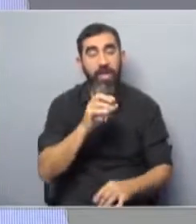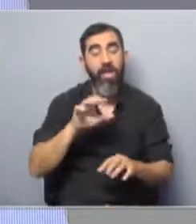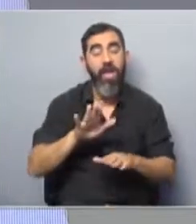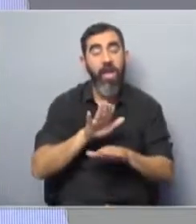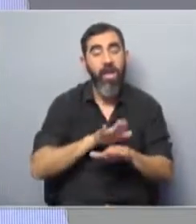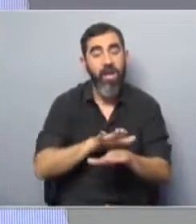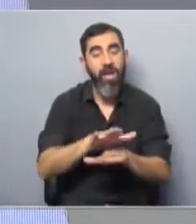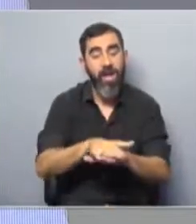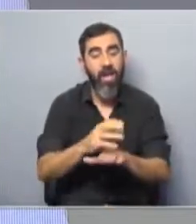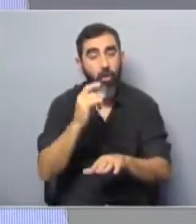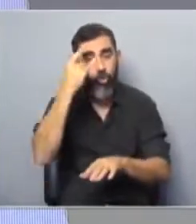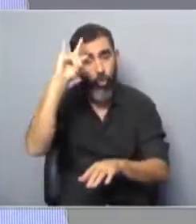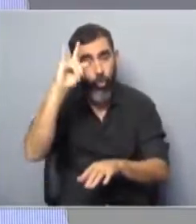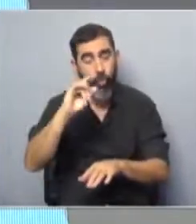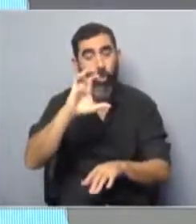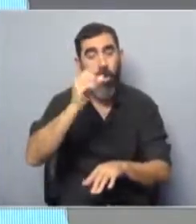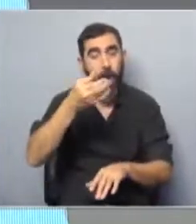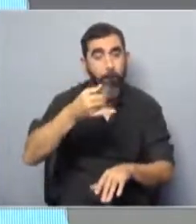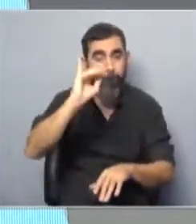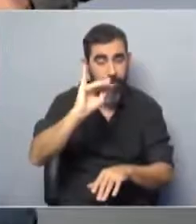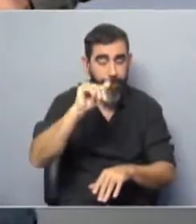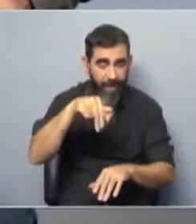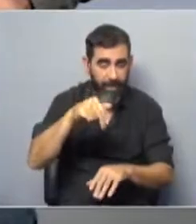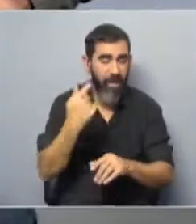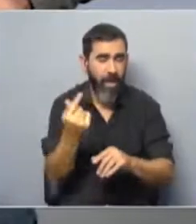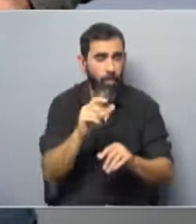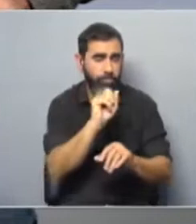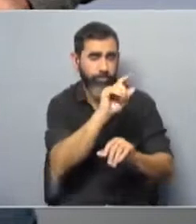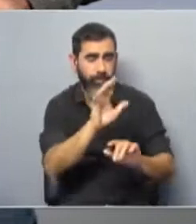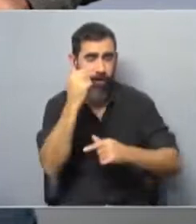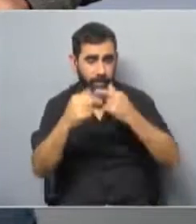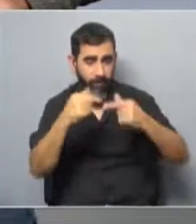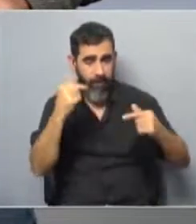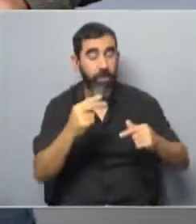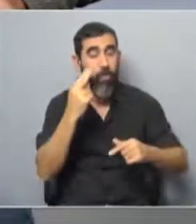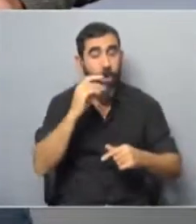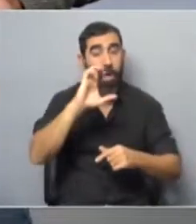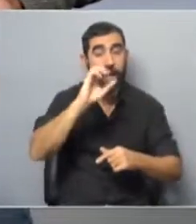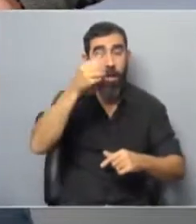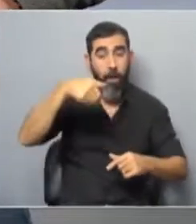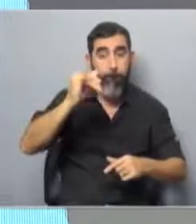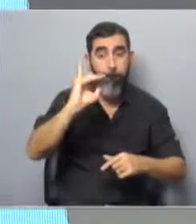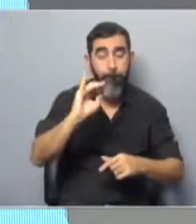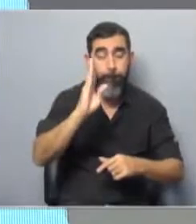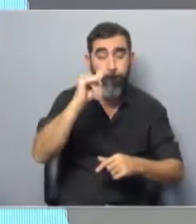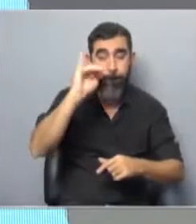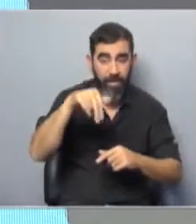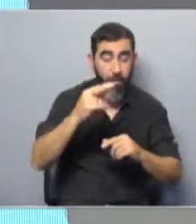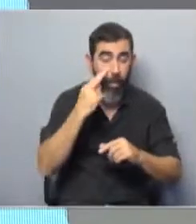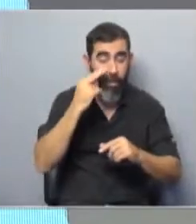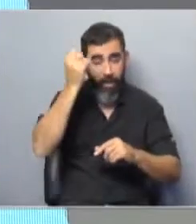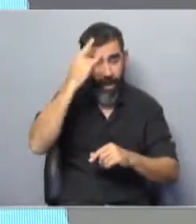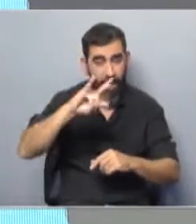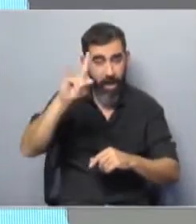casia espinuda, el capín anoni, cada uno con sus particularidades. Es un problema el capín también para el productivo, no creo que dañe el ganado, si no me equivoco